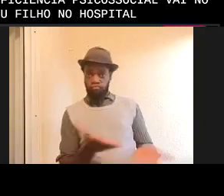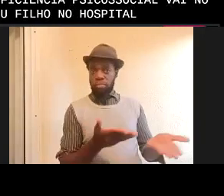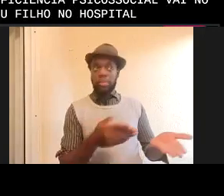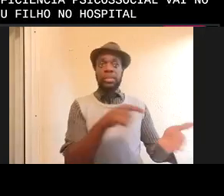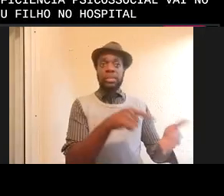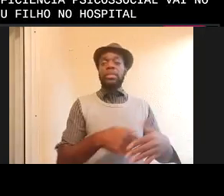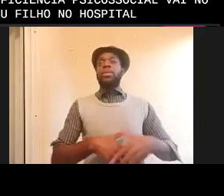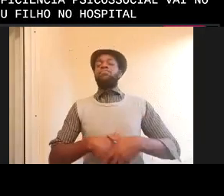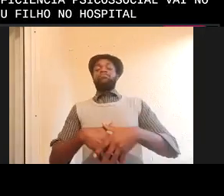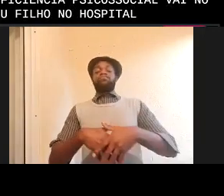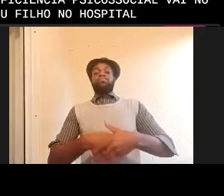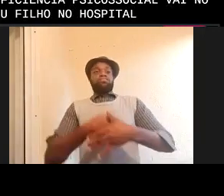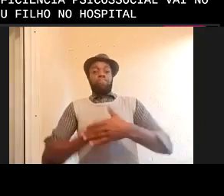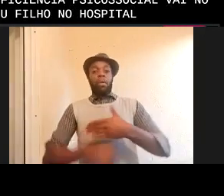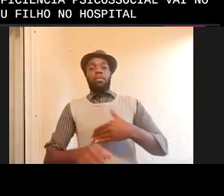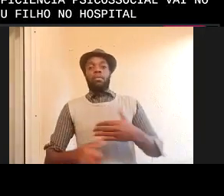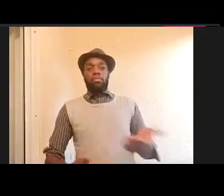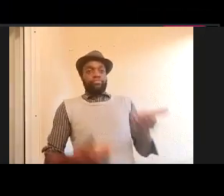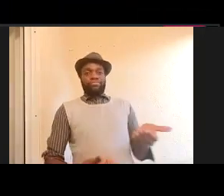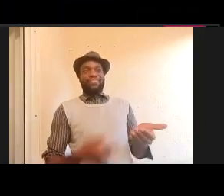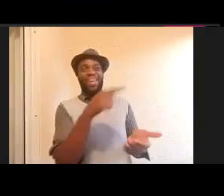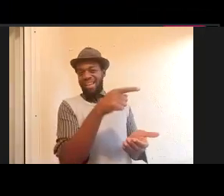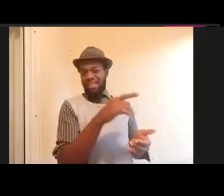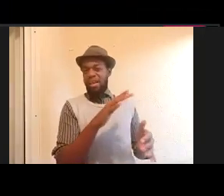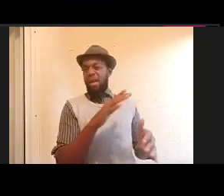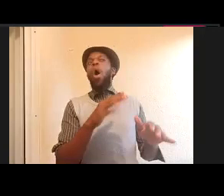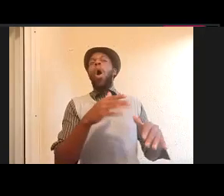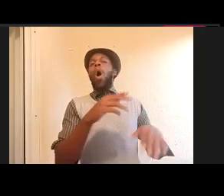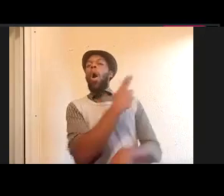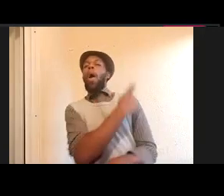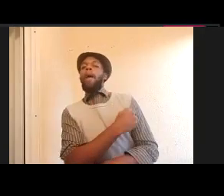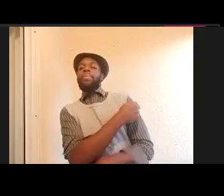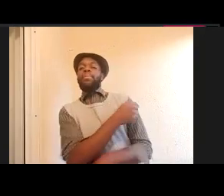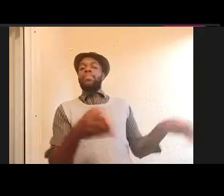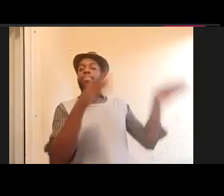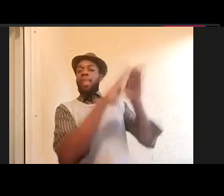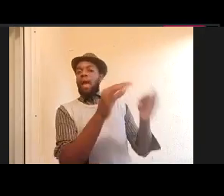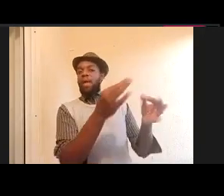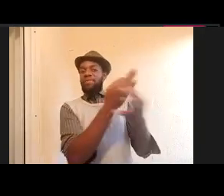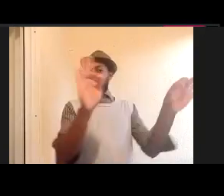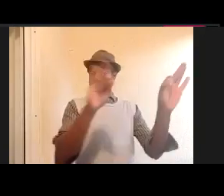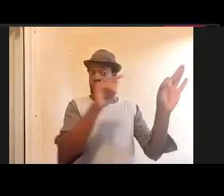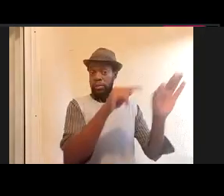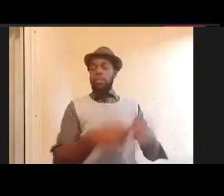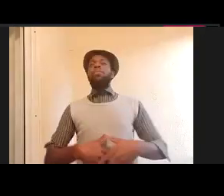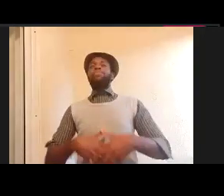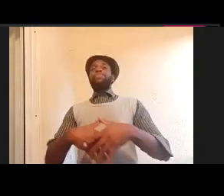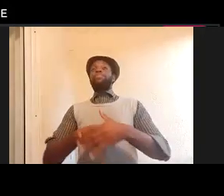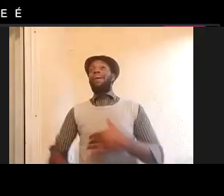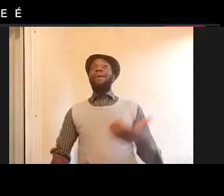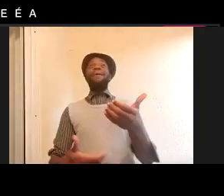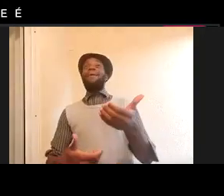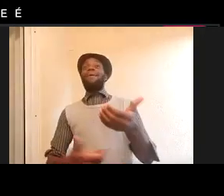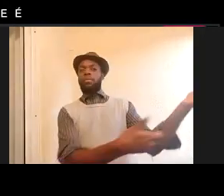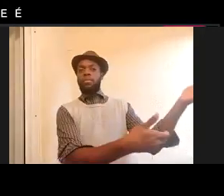nacional o público, ¿verdad? Su hijo es apartado de la madre, no se lo